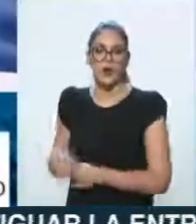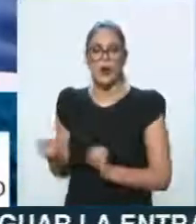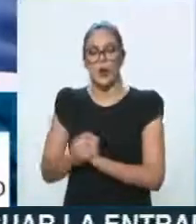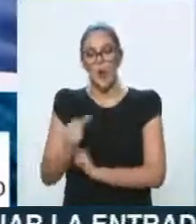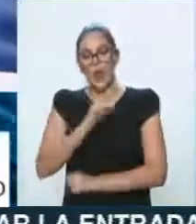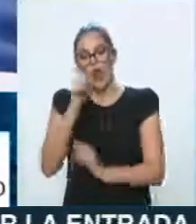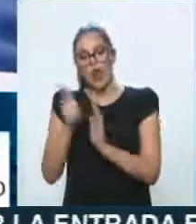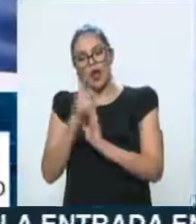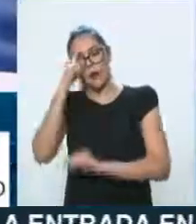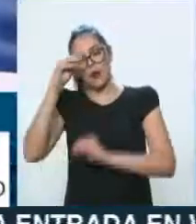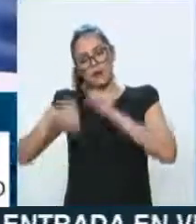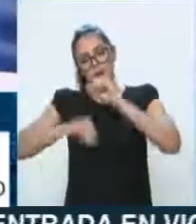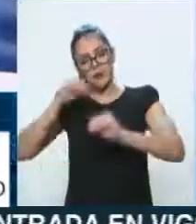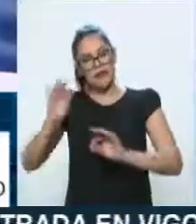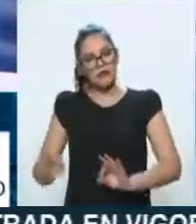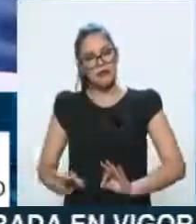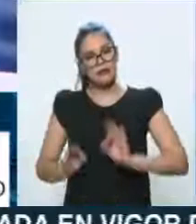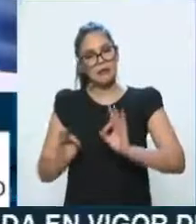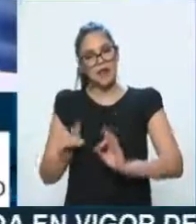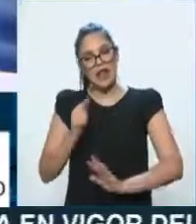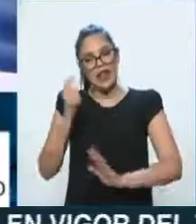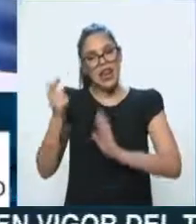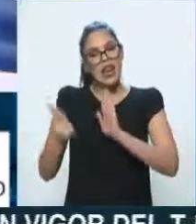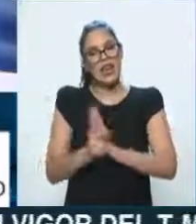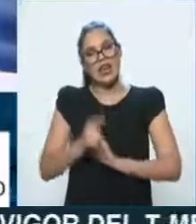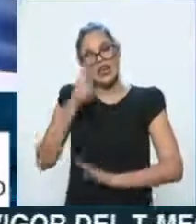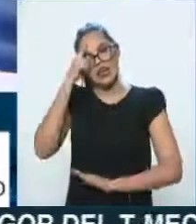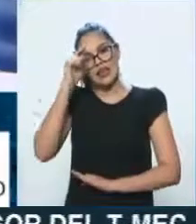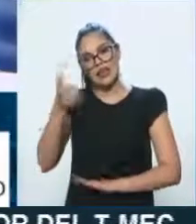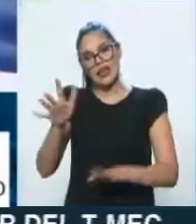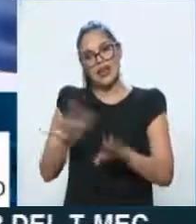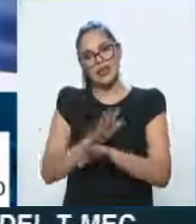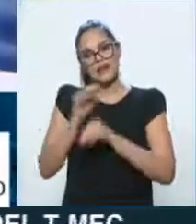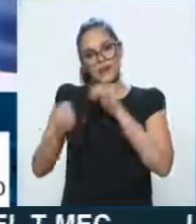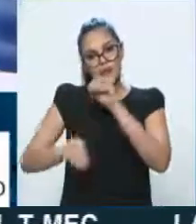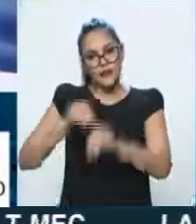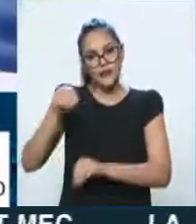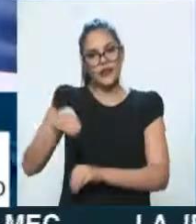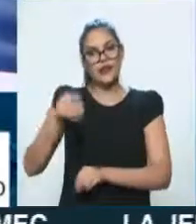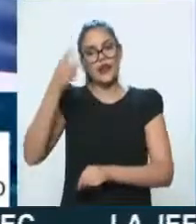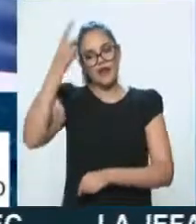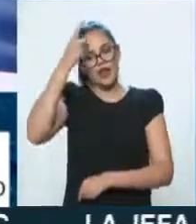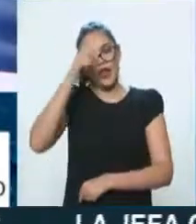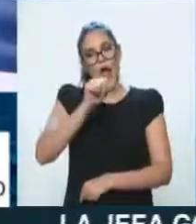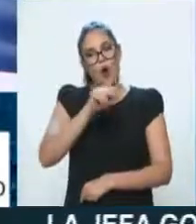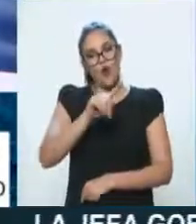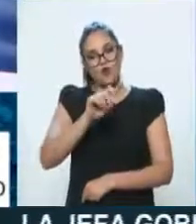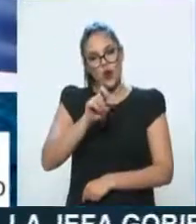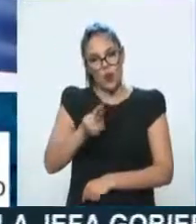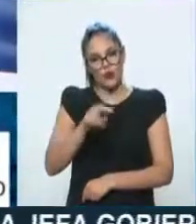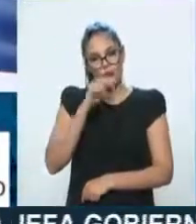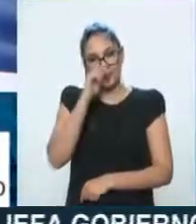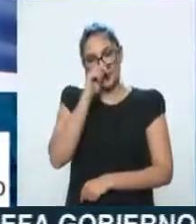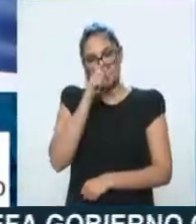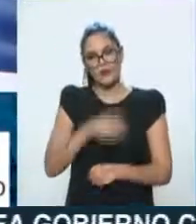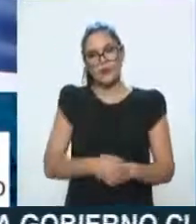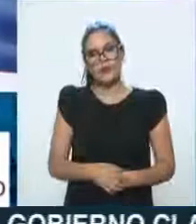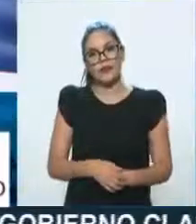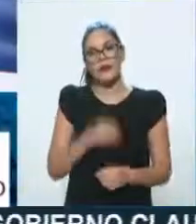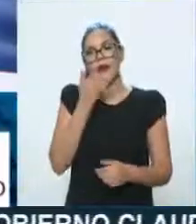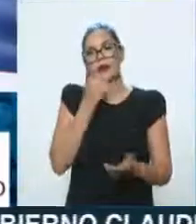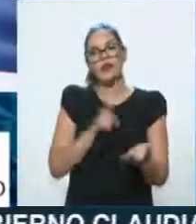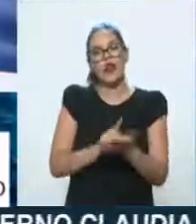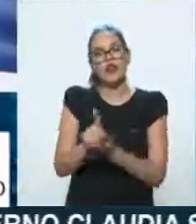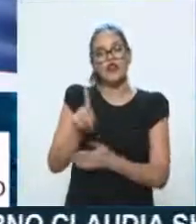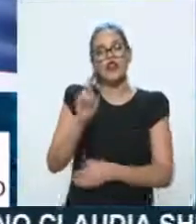Infraestructura de la Calidad, reformas a la ley del derecho de autor y varios temas relacionados con